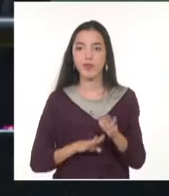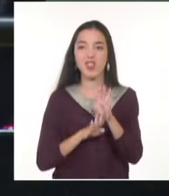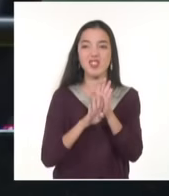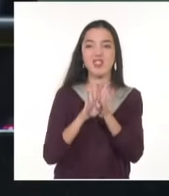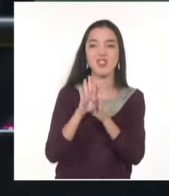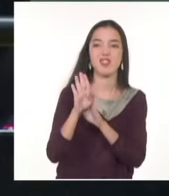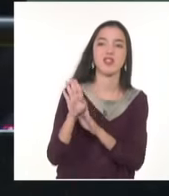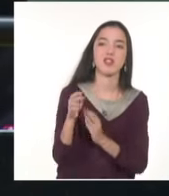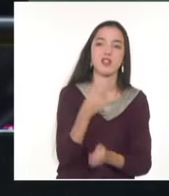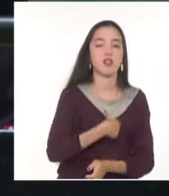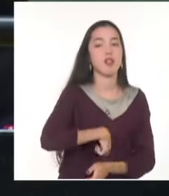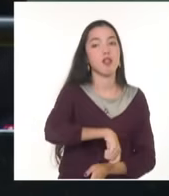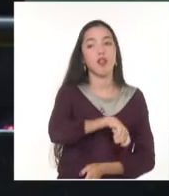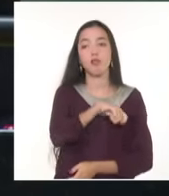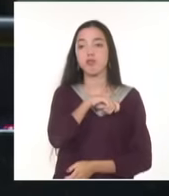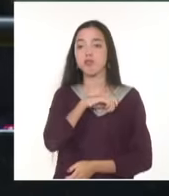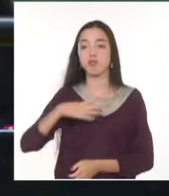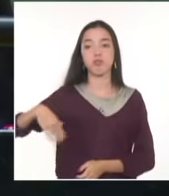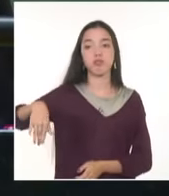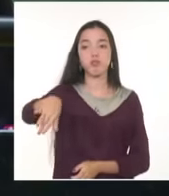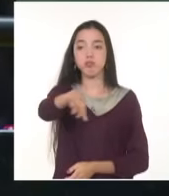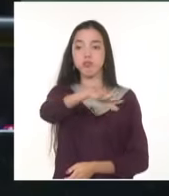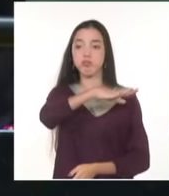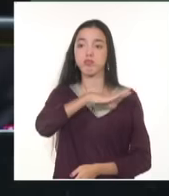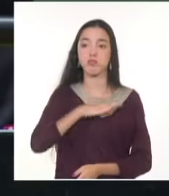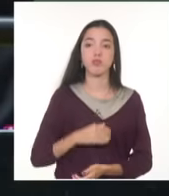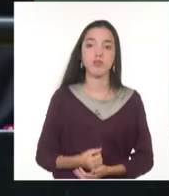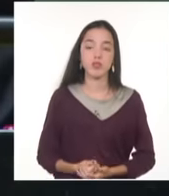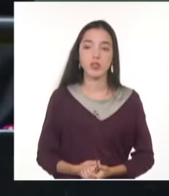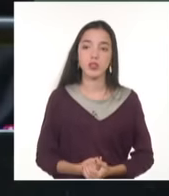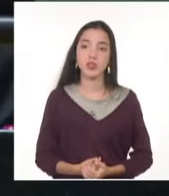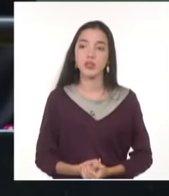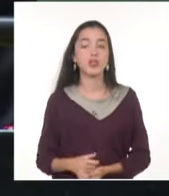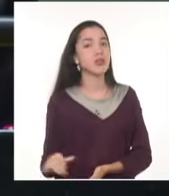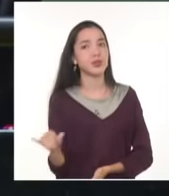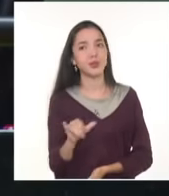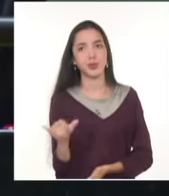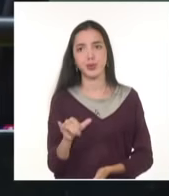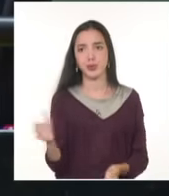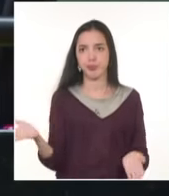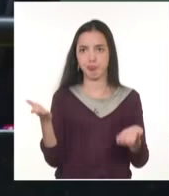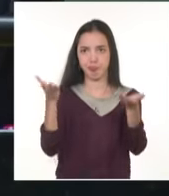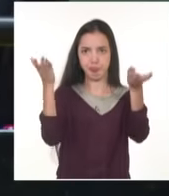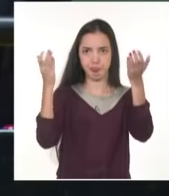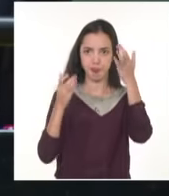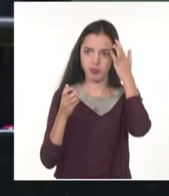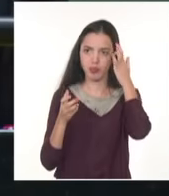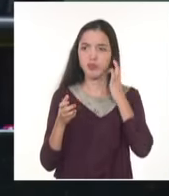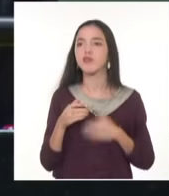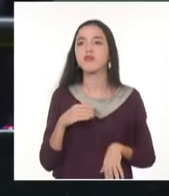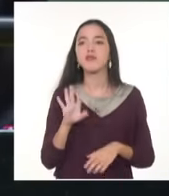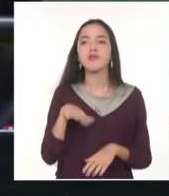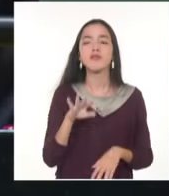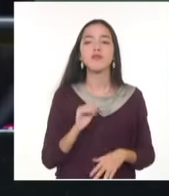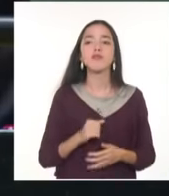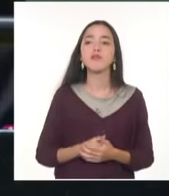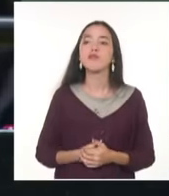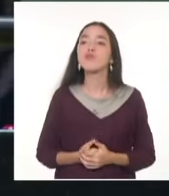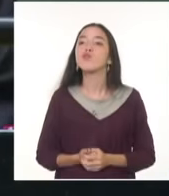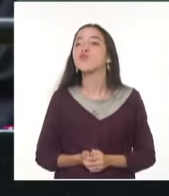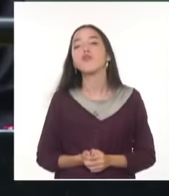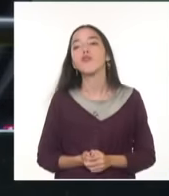estados en condiciones de igualdad soberana, que amplíe y fortalezca la